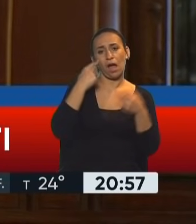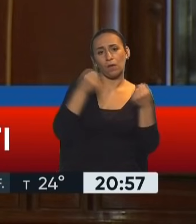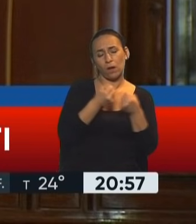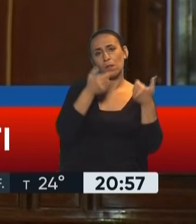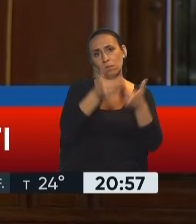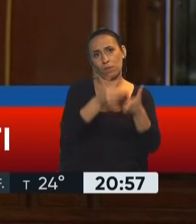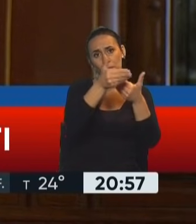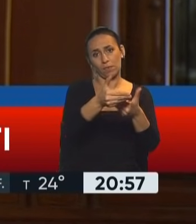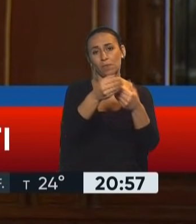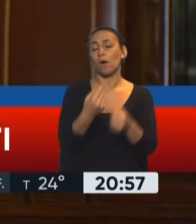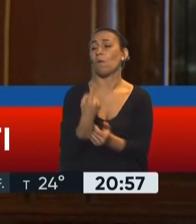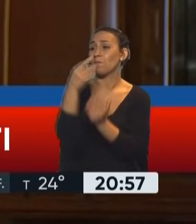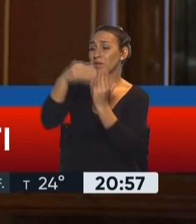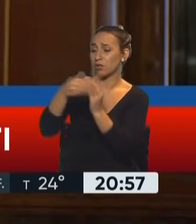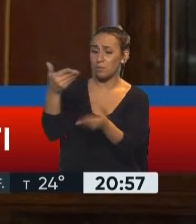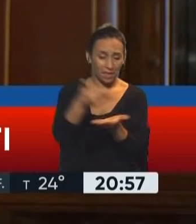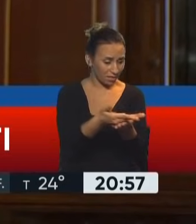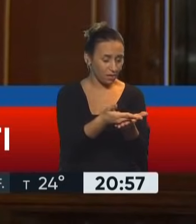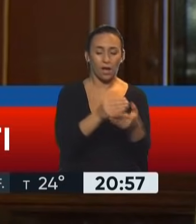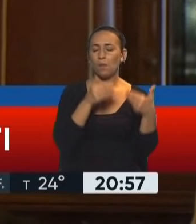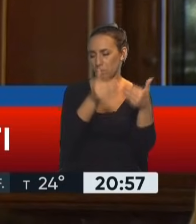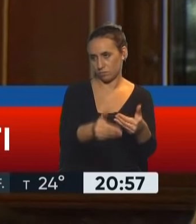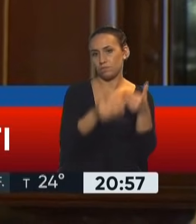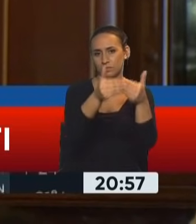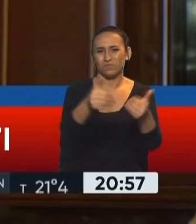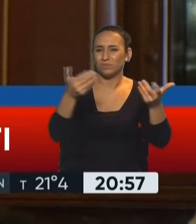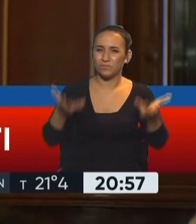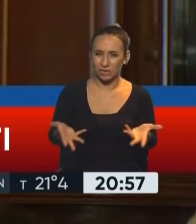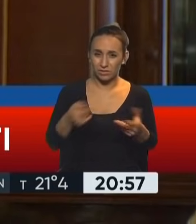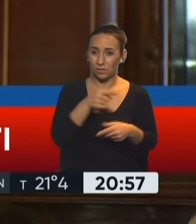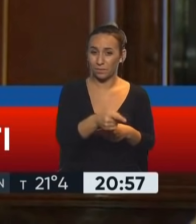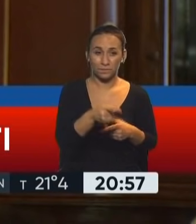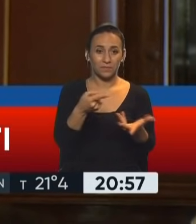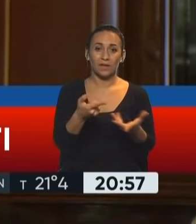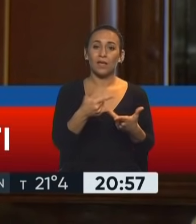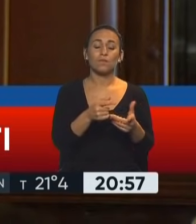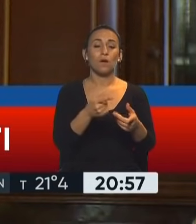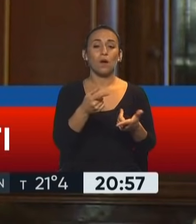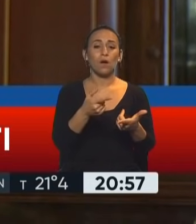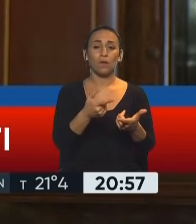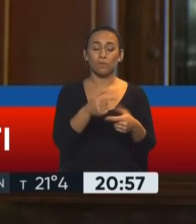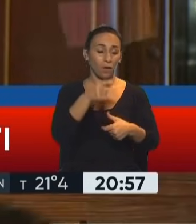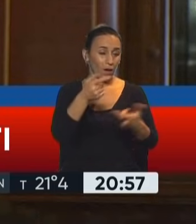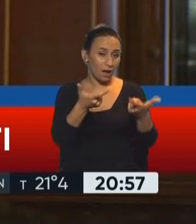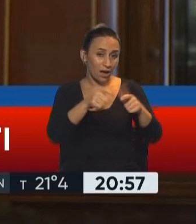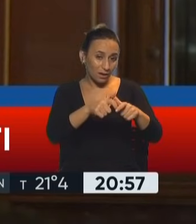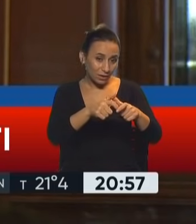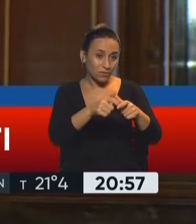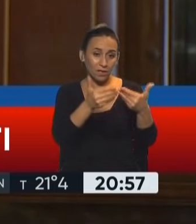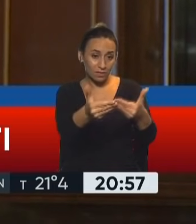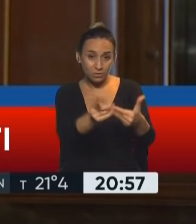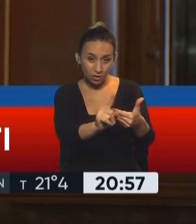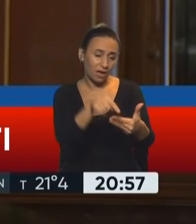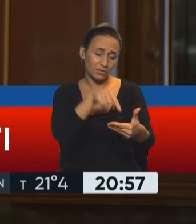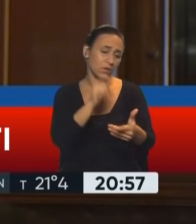pedido de un ministro. Por lo tanto, negarse a tratar el tema en el acuerdo ordinario y no postergar el convocado violó la tradición de la Corte en